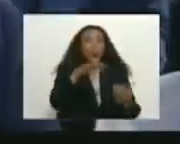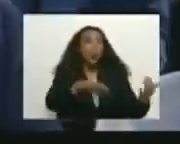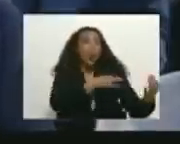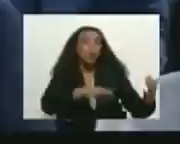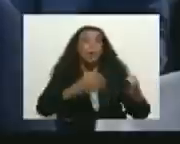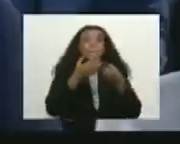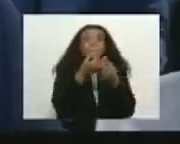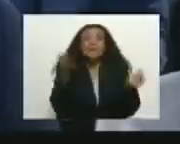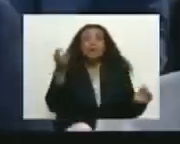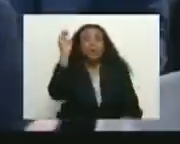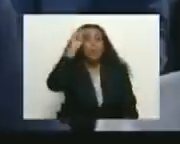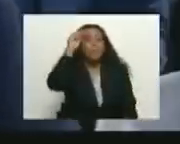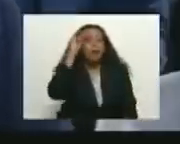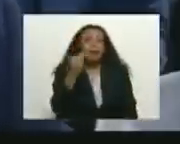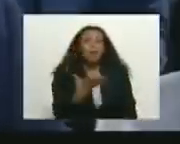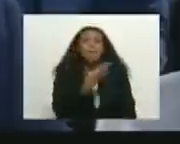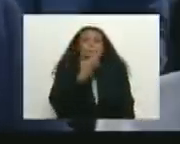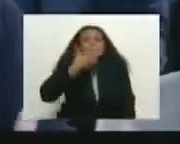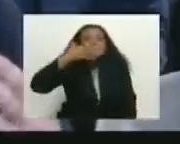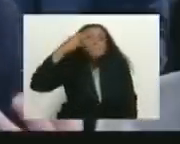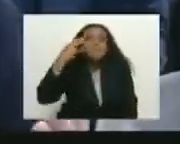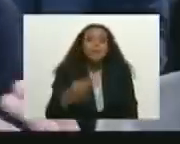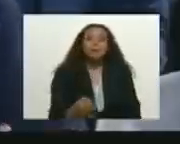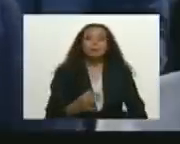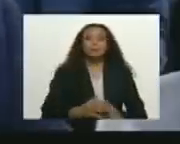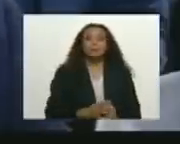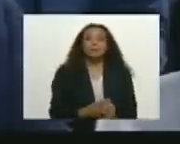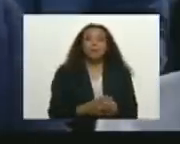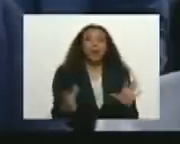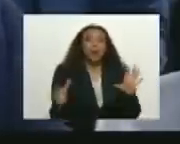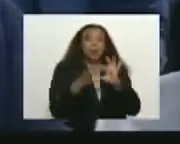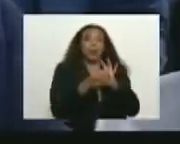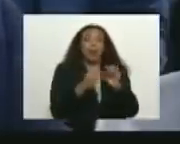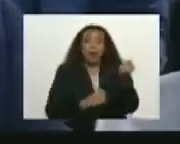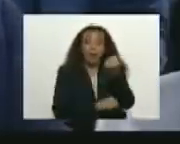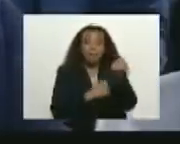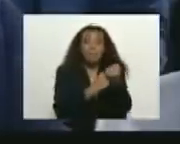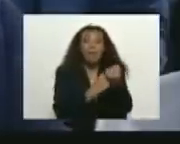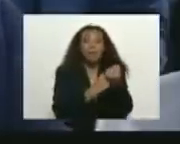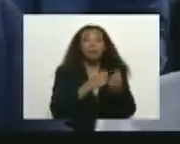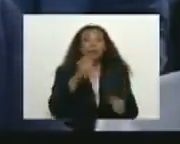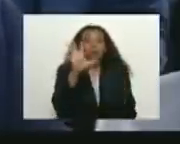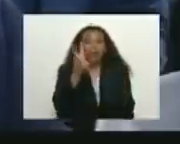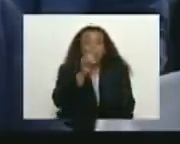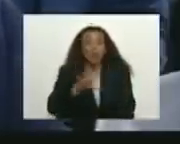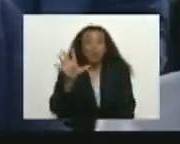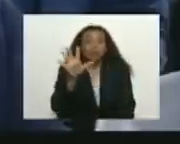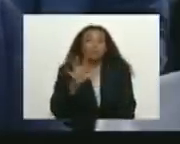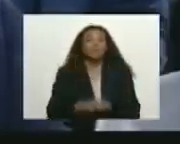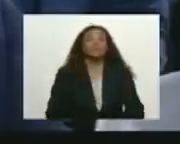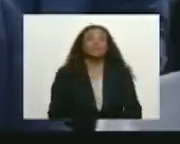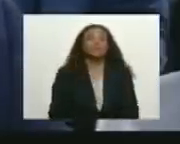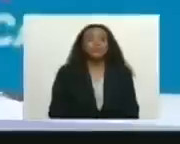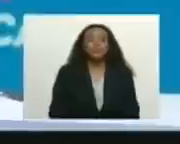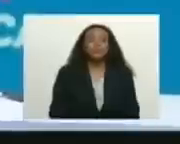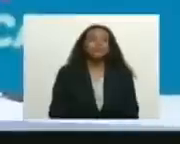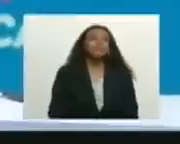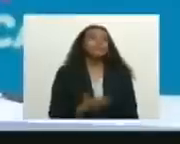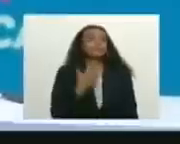mejores maestros, y eso es lo que el sistema de orquestas, en combinación con el apoyo del Estado, ha venido haciendo a lo largo de todos estos años. Bueno,